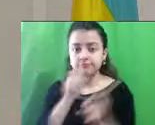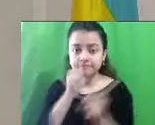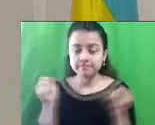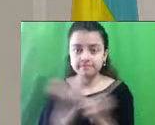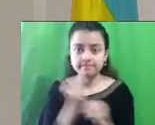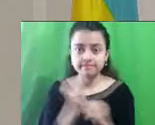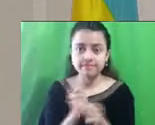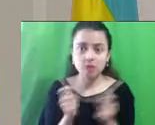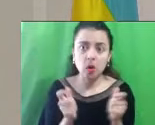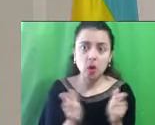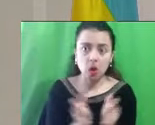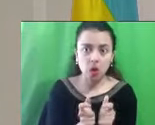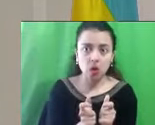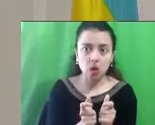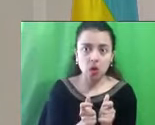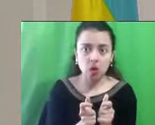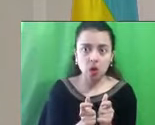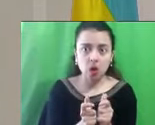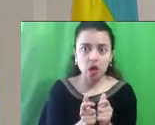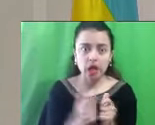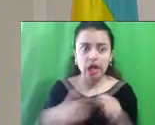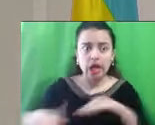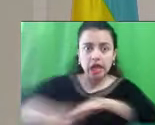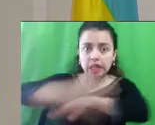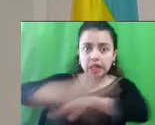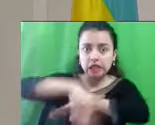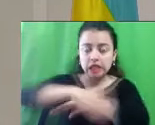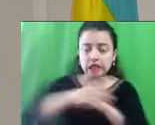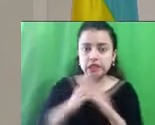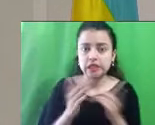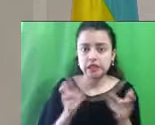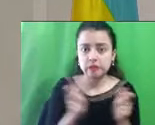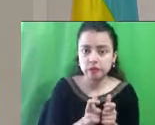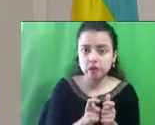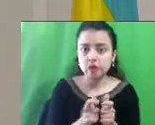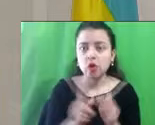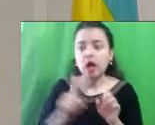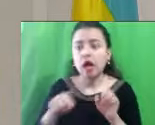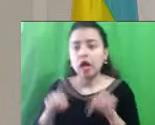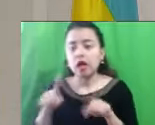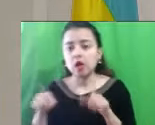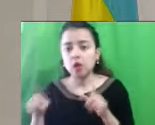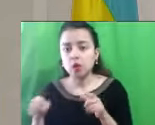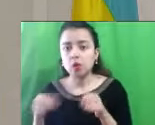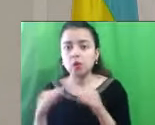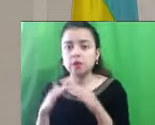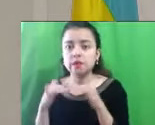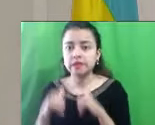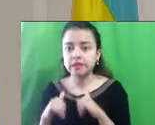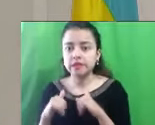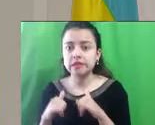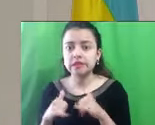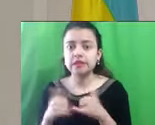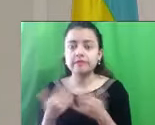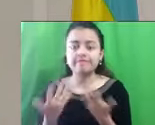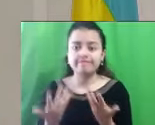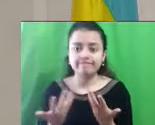funcionarios que estaban laborando. Algunos de ellos se encontraban aislados por medidas preventivas y otros porque estaban en ese